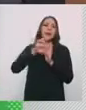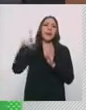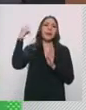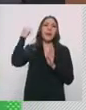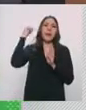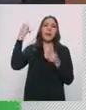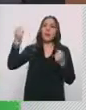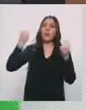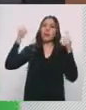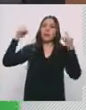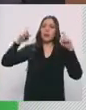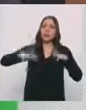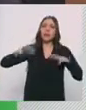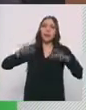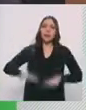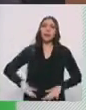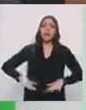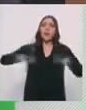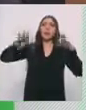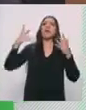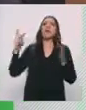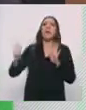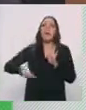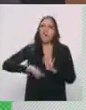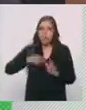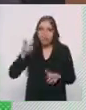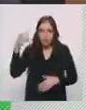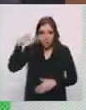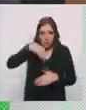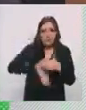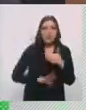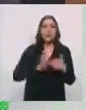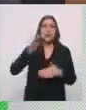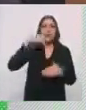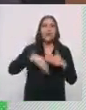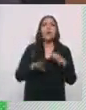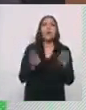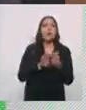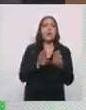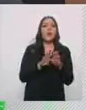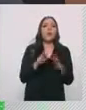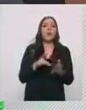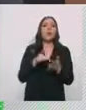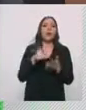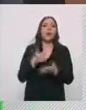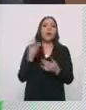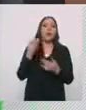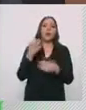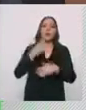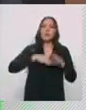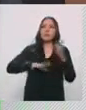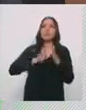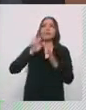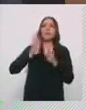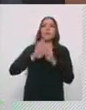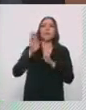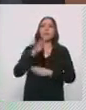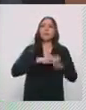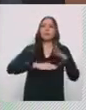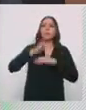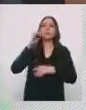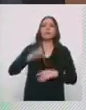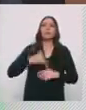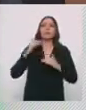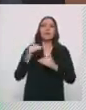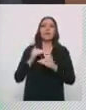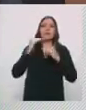resiliencia? Yo, si me permites, Alex, fíjate, les voy a hacer una acotación de 2 puntos y me encantaría, en el marco de tiempo que me están